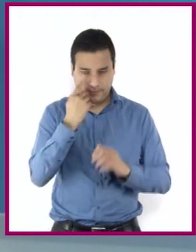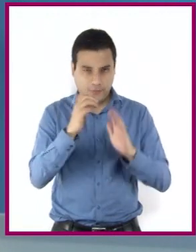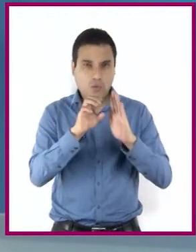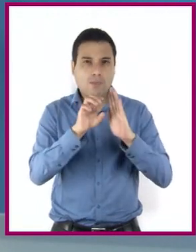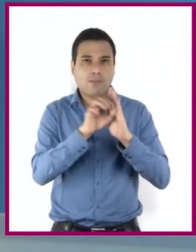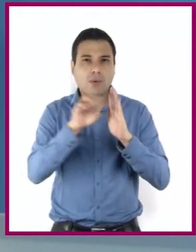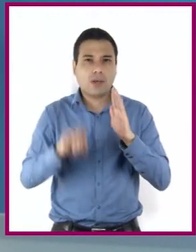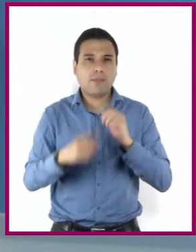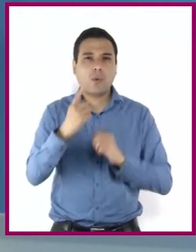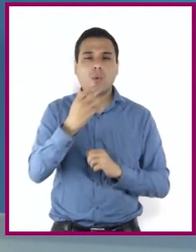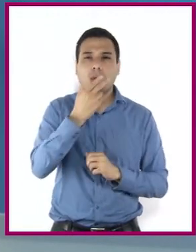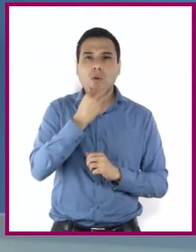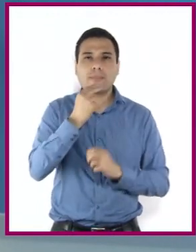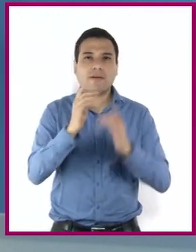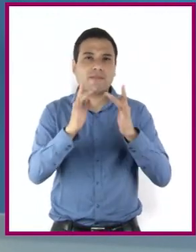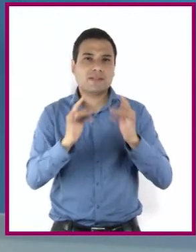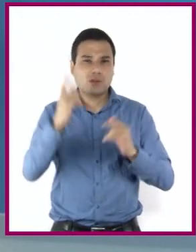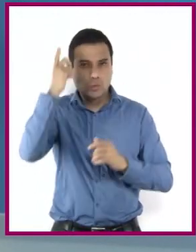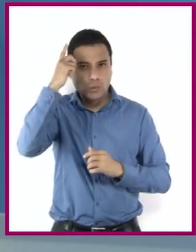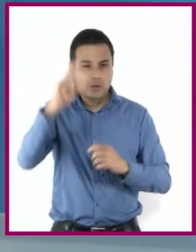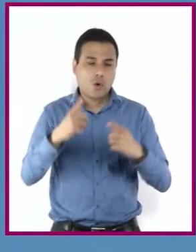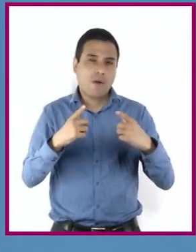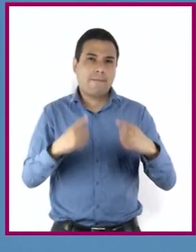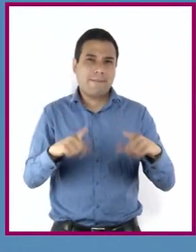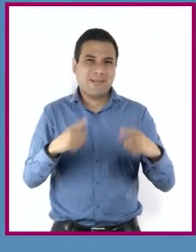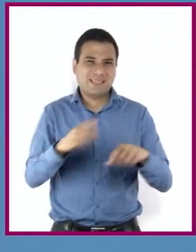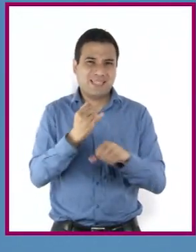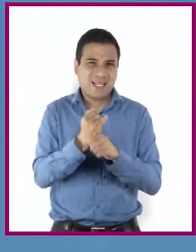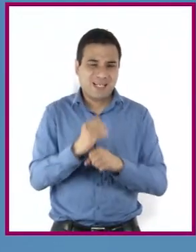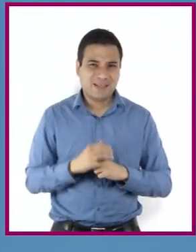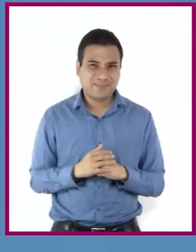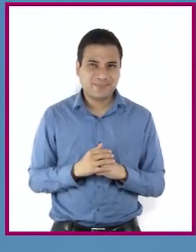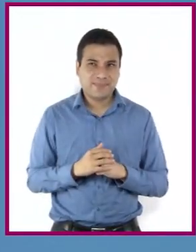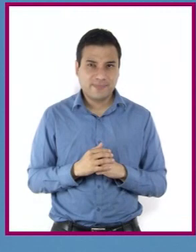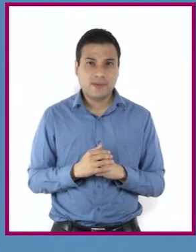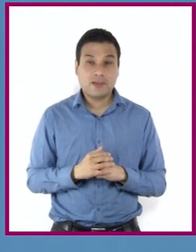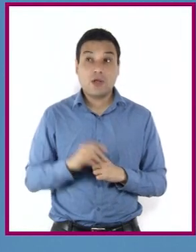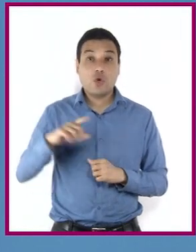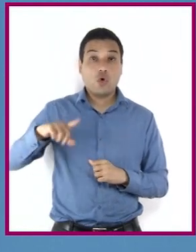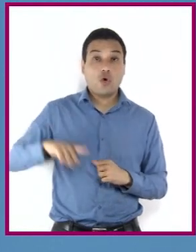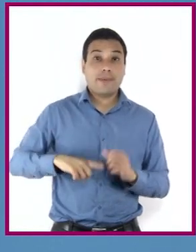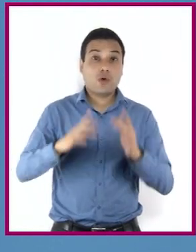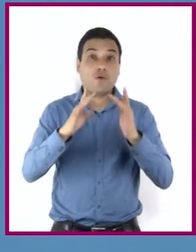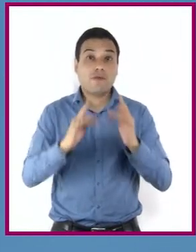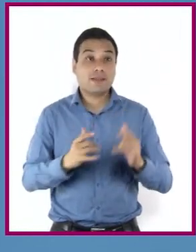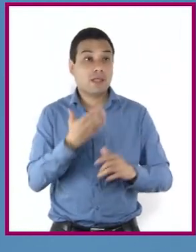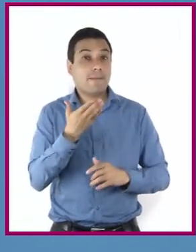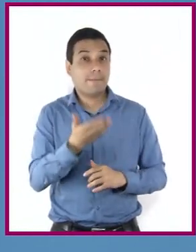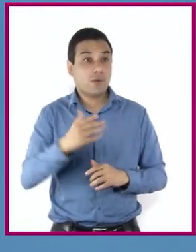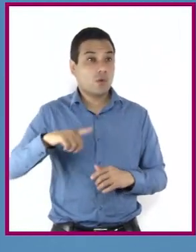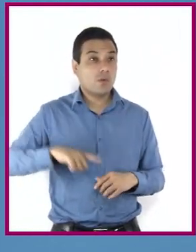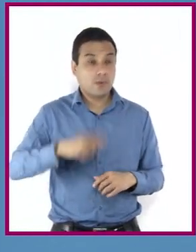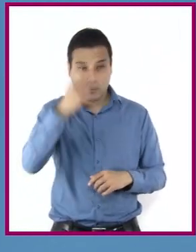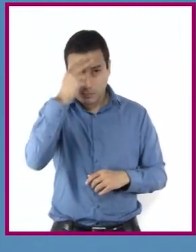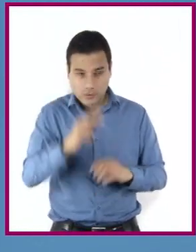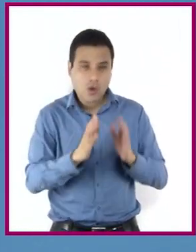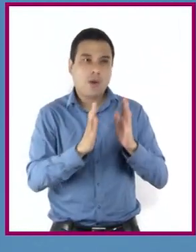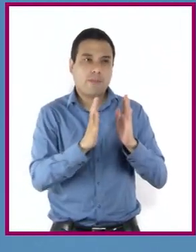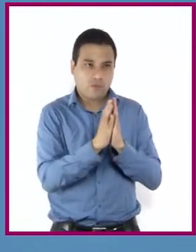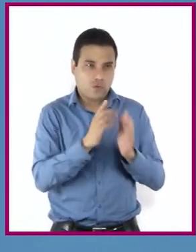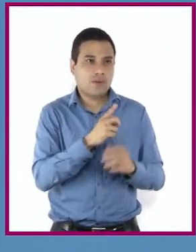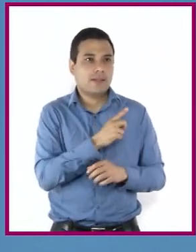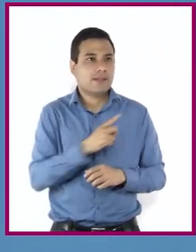ciudadano francés que era dueño de una pastelería. Francia presentó reclamos a México y exigió indemnizaciones a los